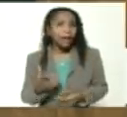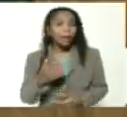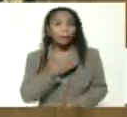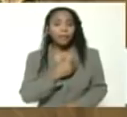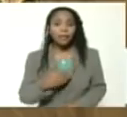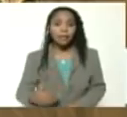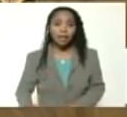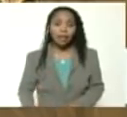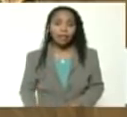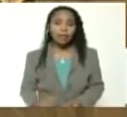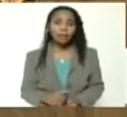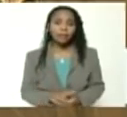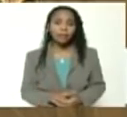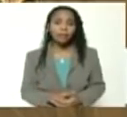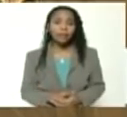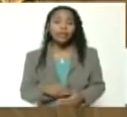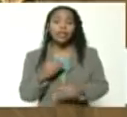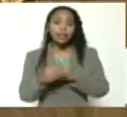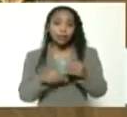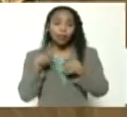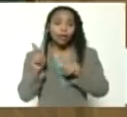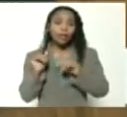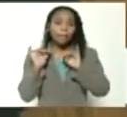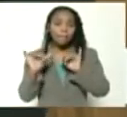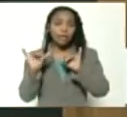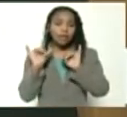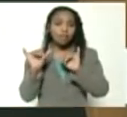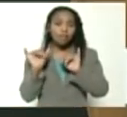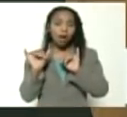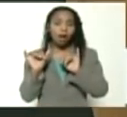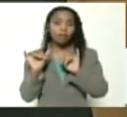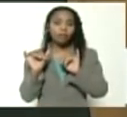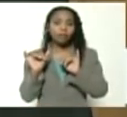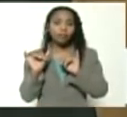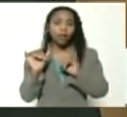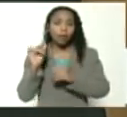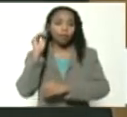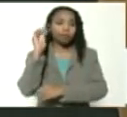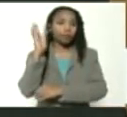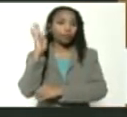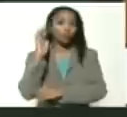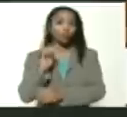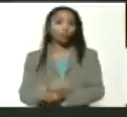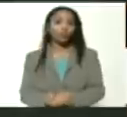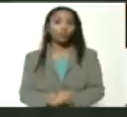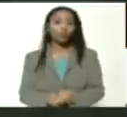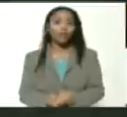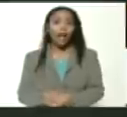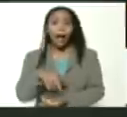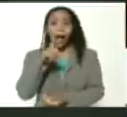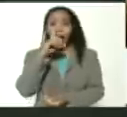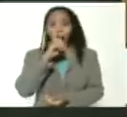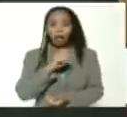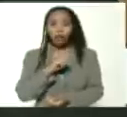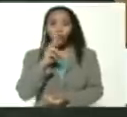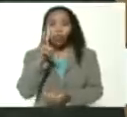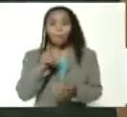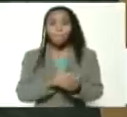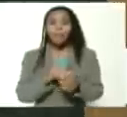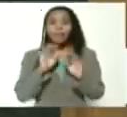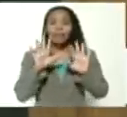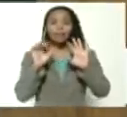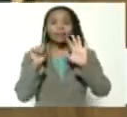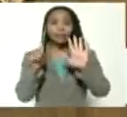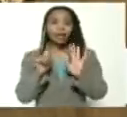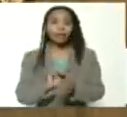presidente, hicimos en esta misma tribuna en el año